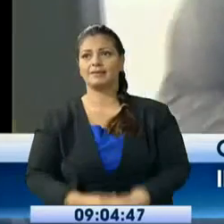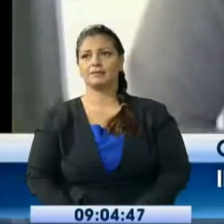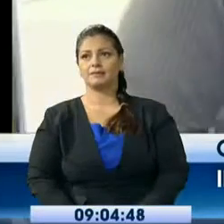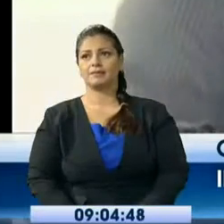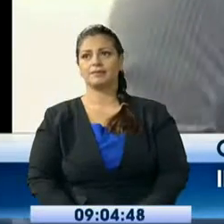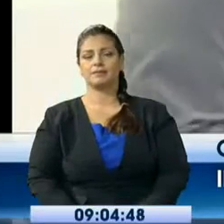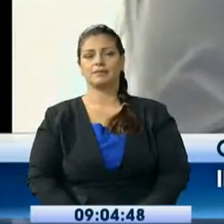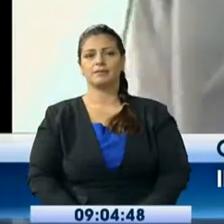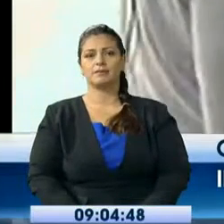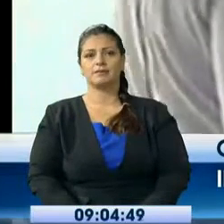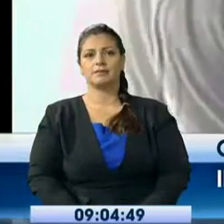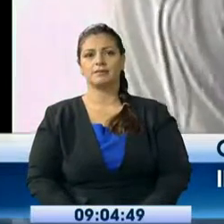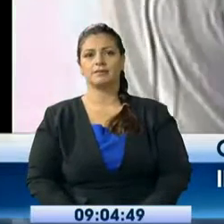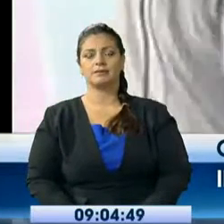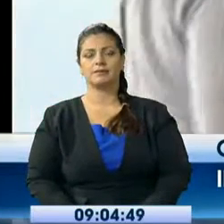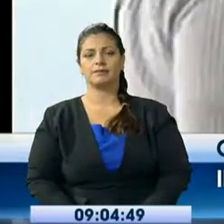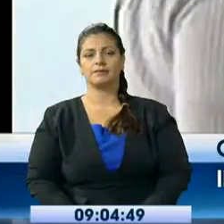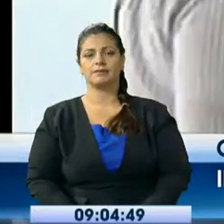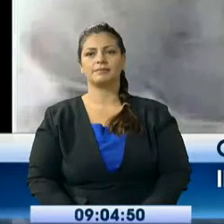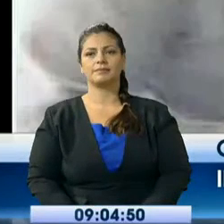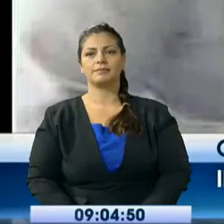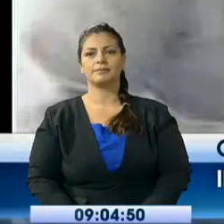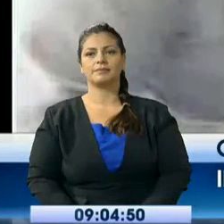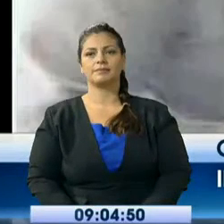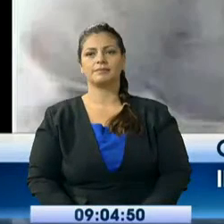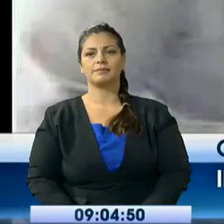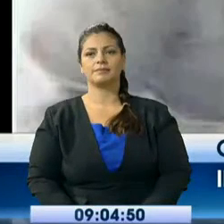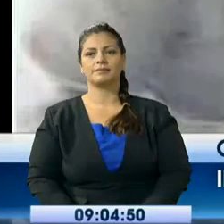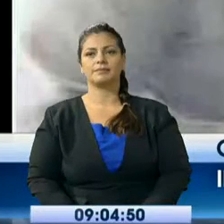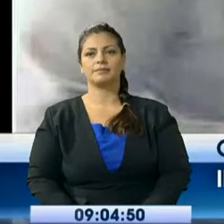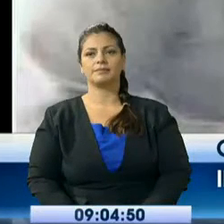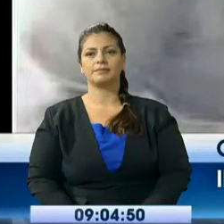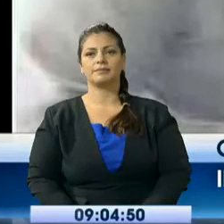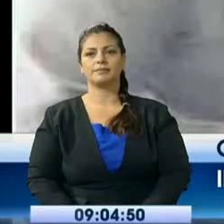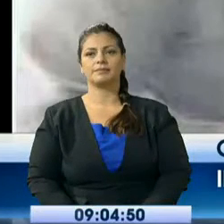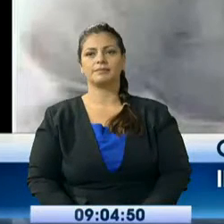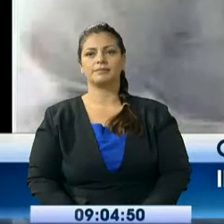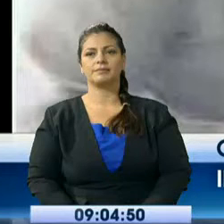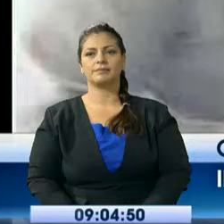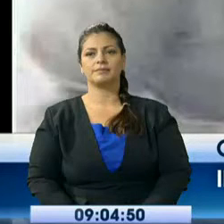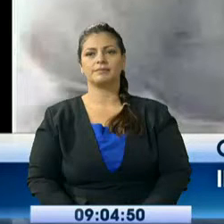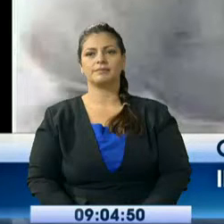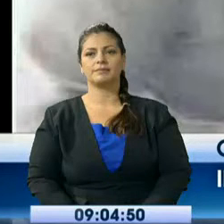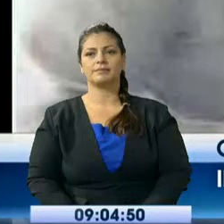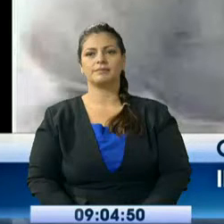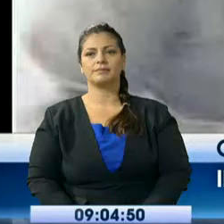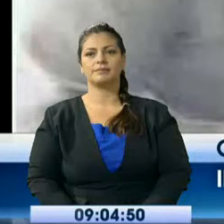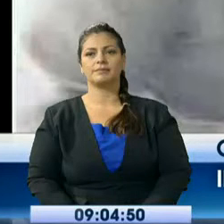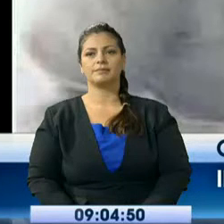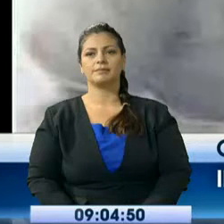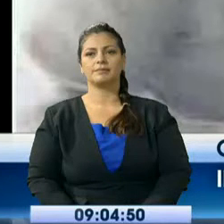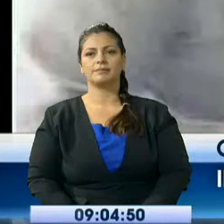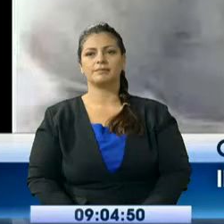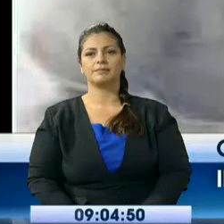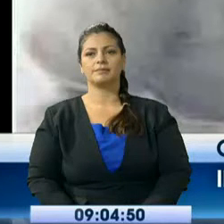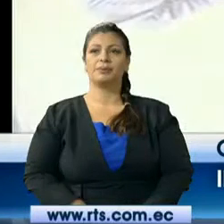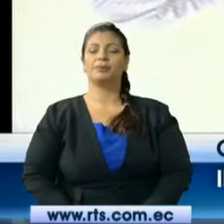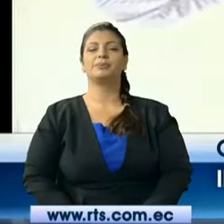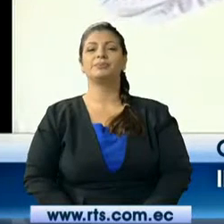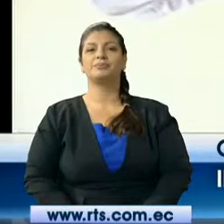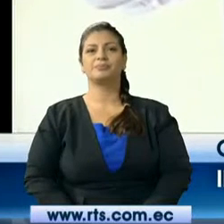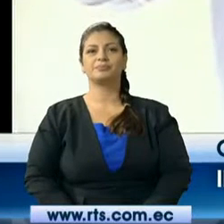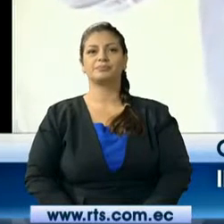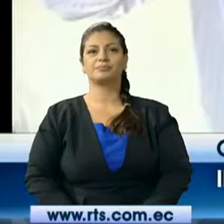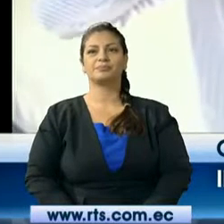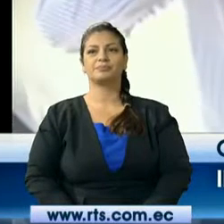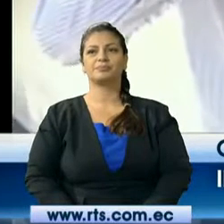por si acaso, cuida el charolazo, ya, por si acaso. Un solazo sumamente intenso recibe hoy a los estudiantes Hugo